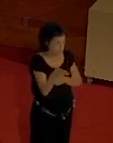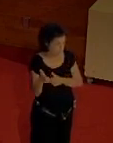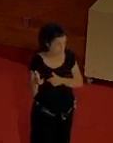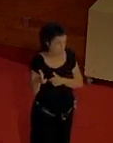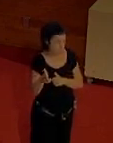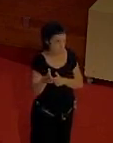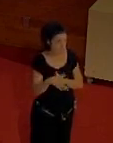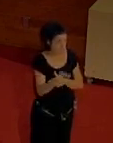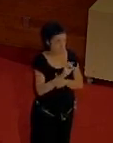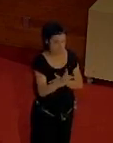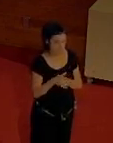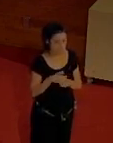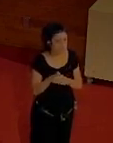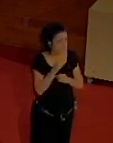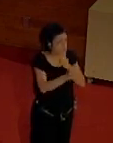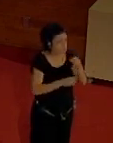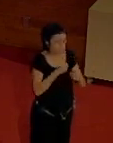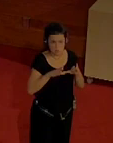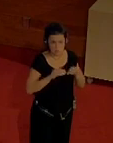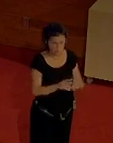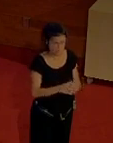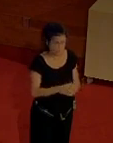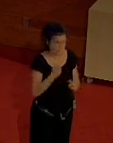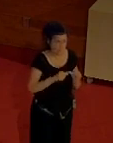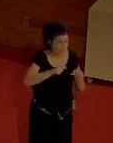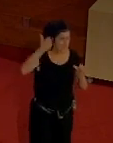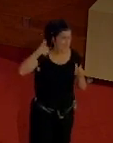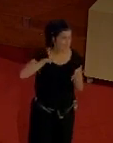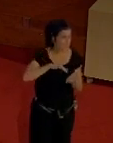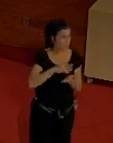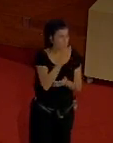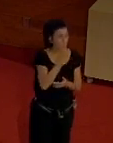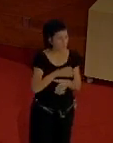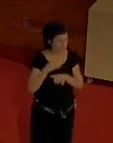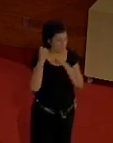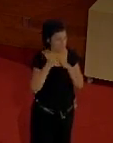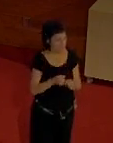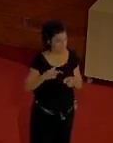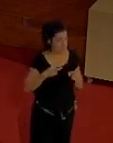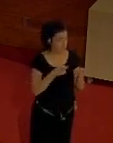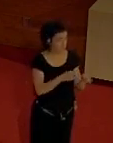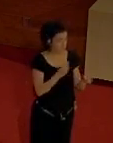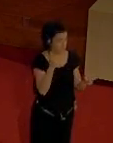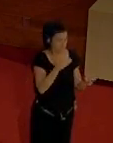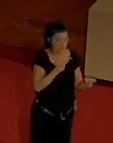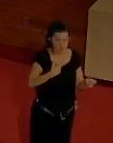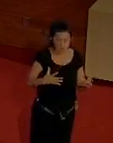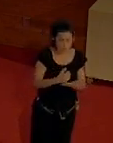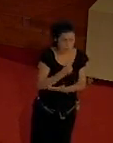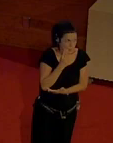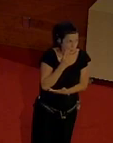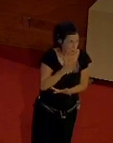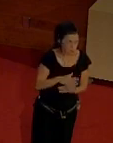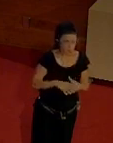nucleares cuando veníamos de 40 años de guerra fría viviendo en el equilibrio del terror en la destrucción